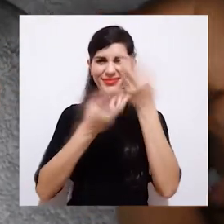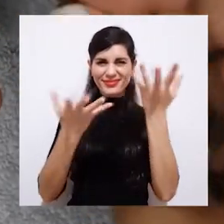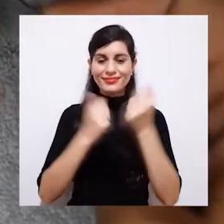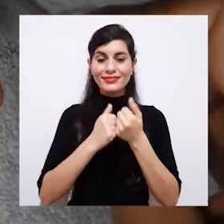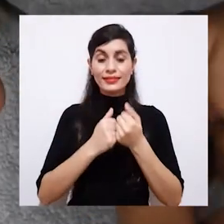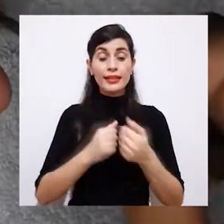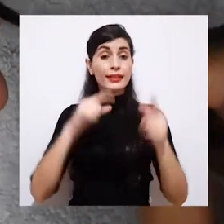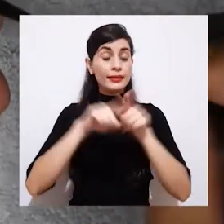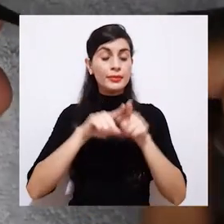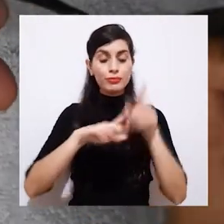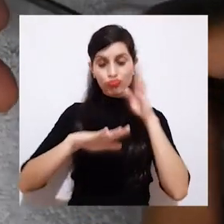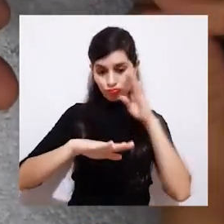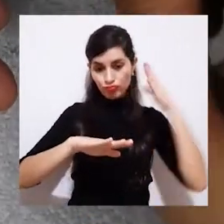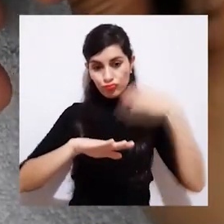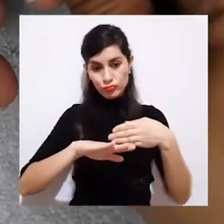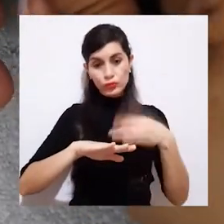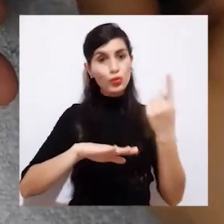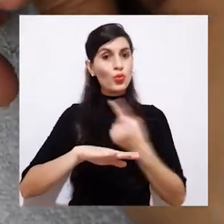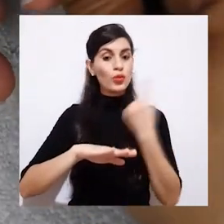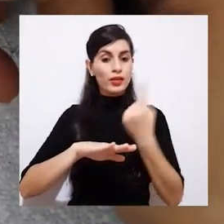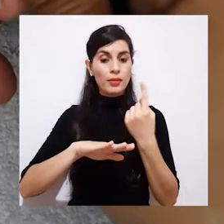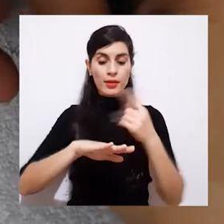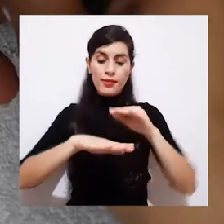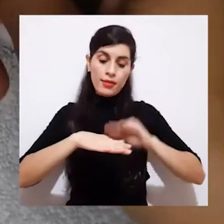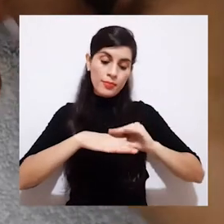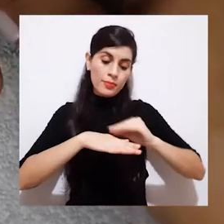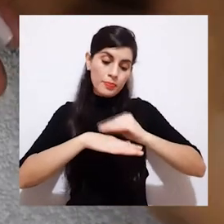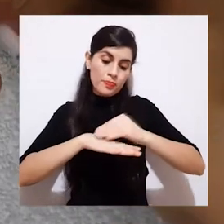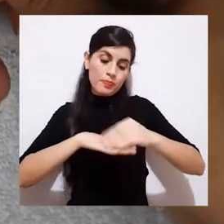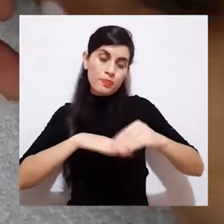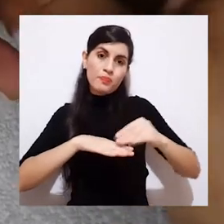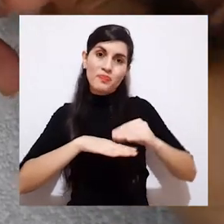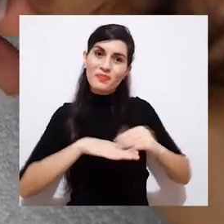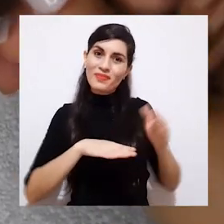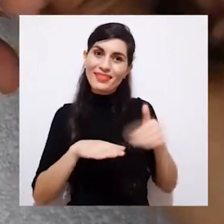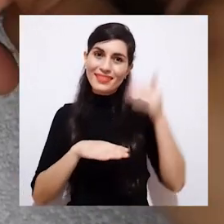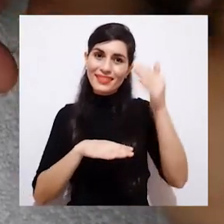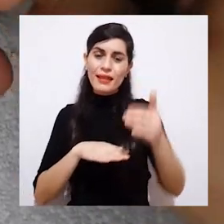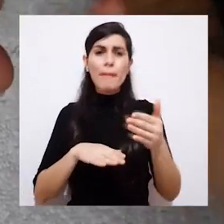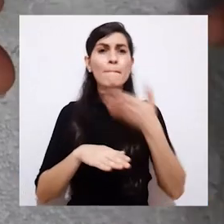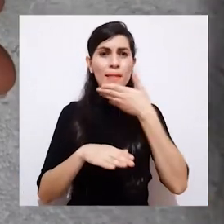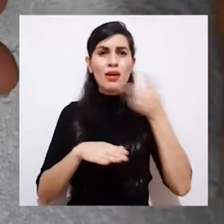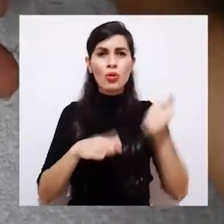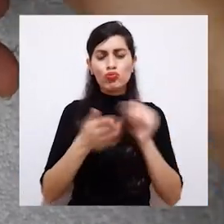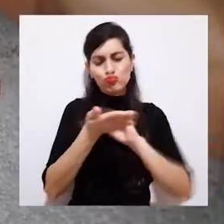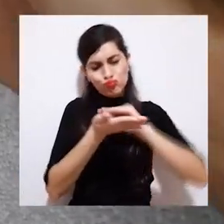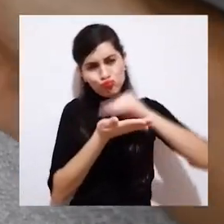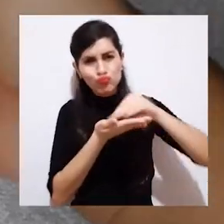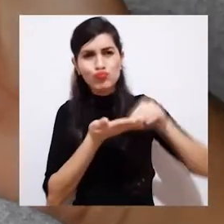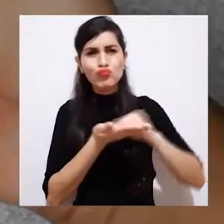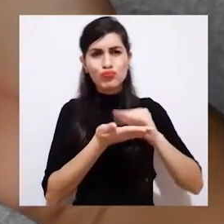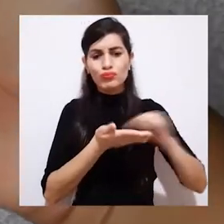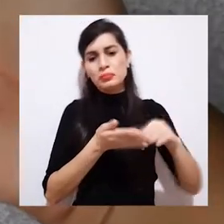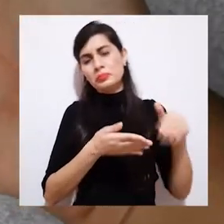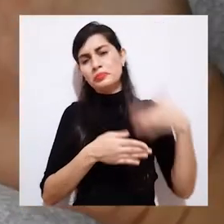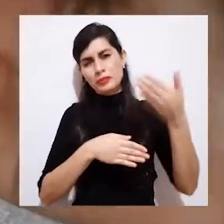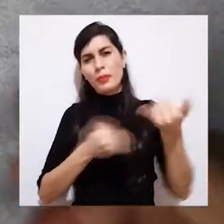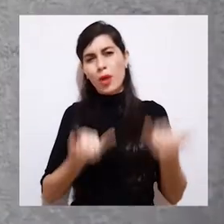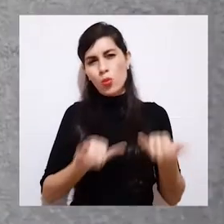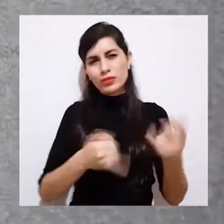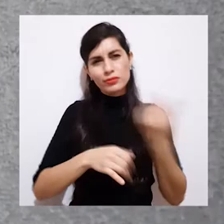lo que es una zona en específico, solo lo estoy haciendo de un solo lado, pero pues para un efecto completo se debe hacer de ambos lados.